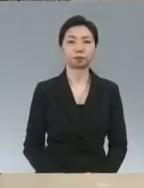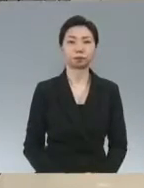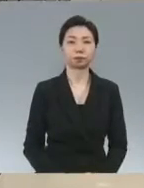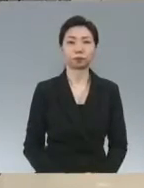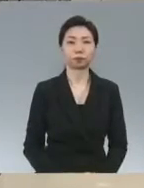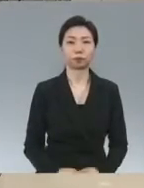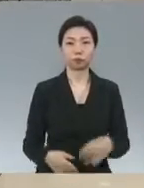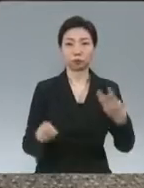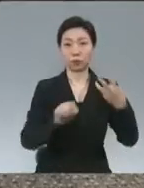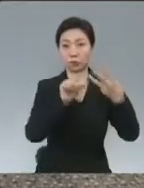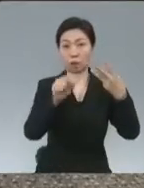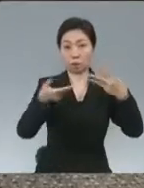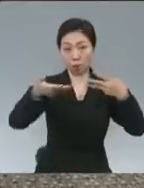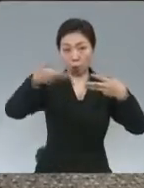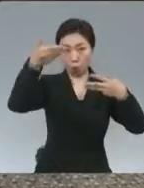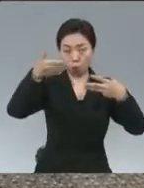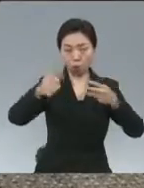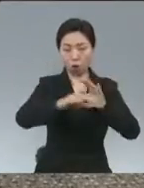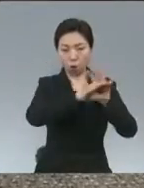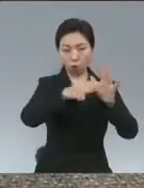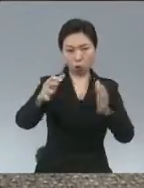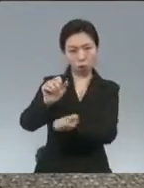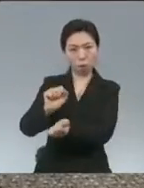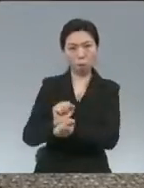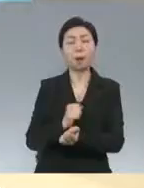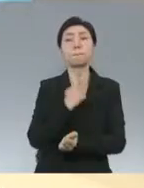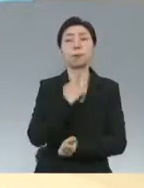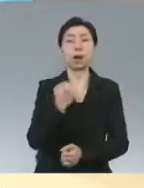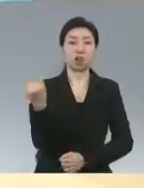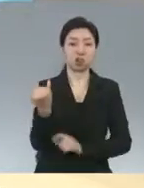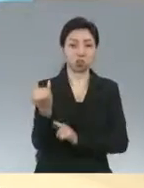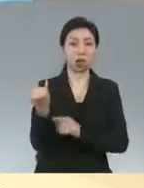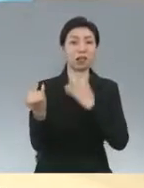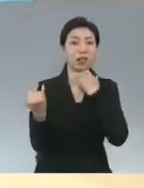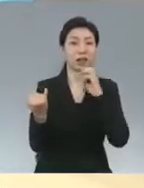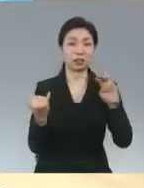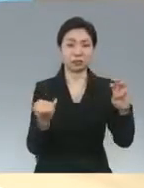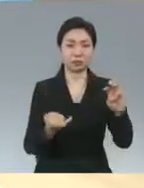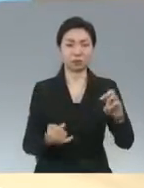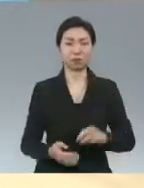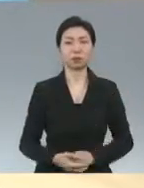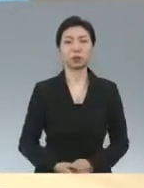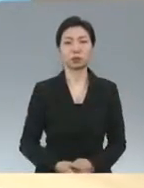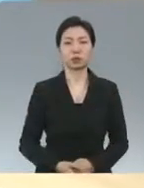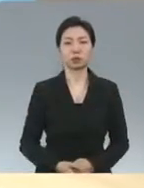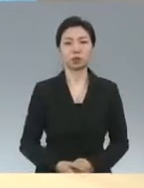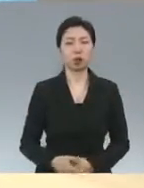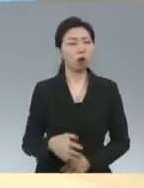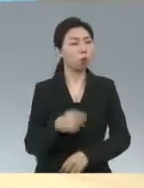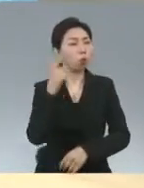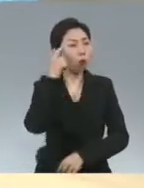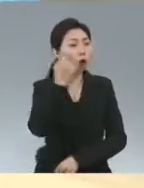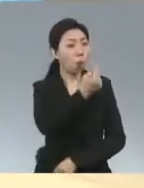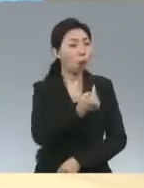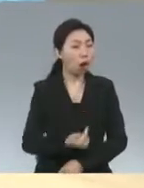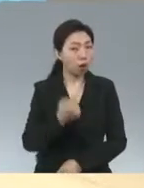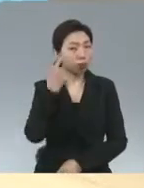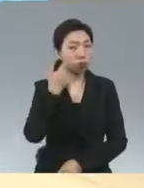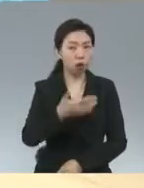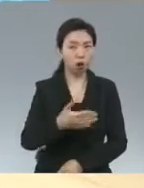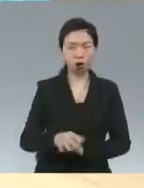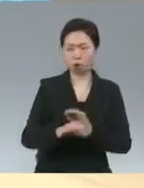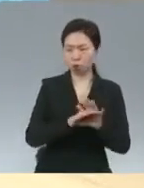al superar corea del sur los 12 millones de contagios acumulados cada vez más personas reportan efectos secundarios del cob y